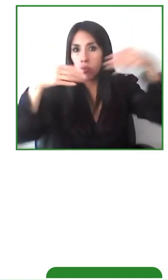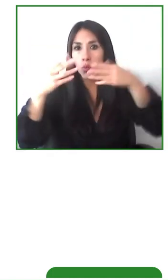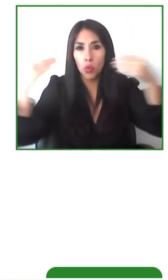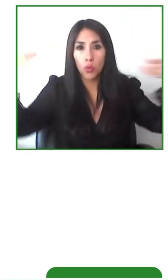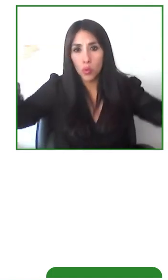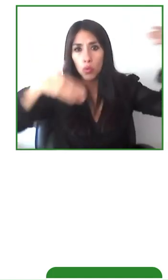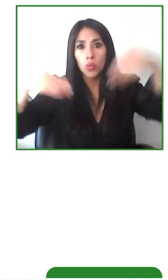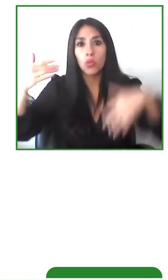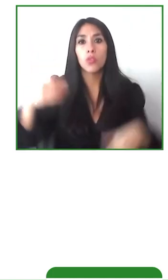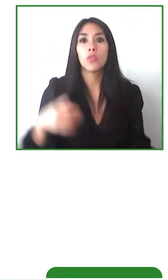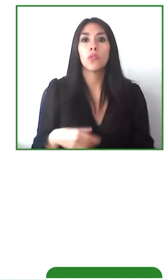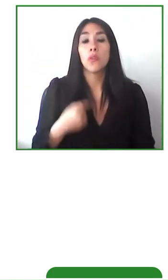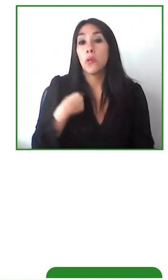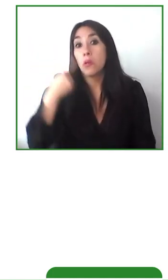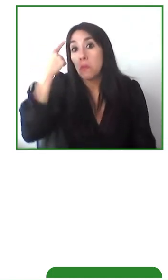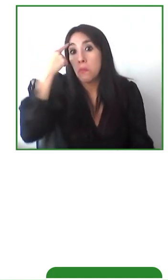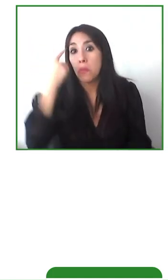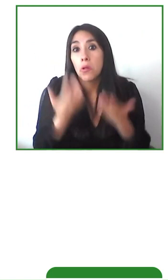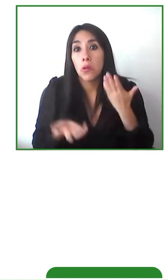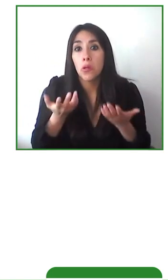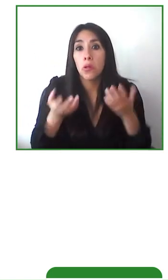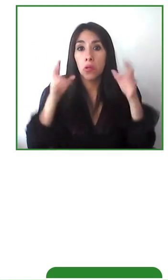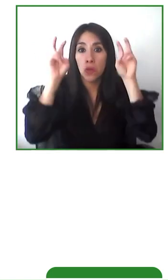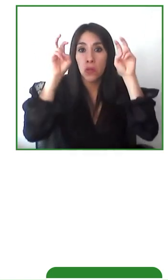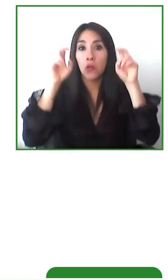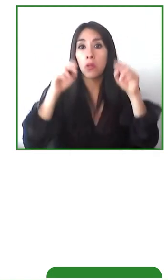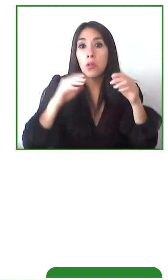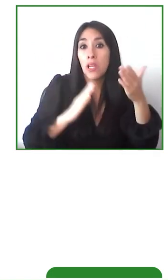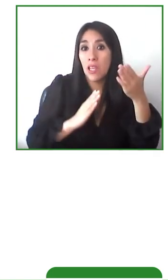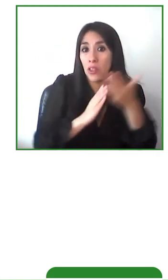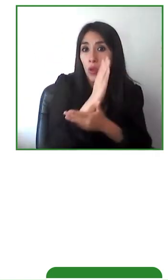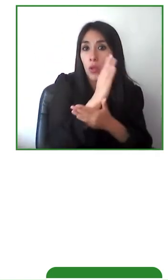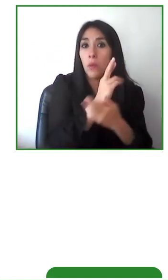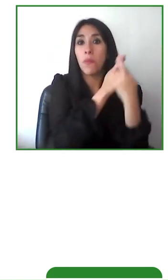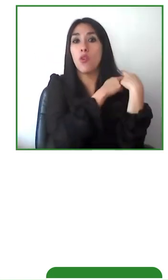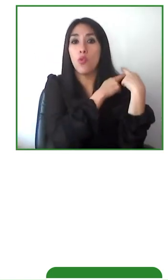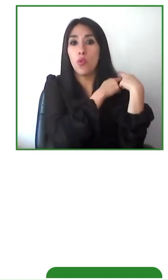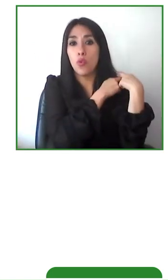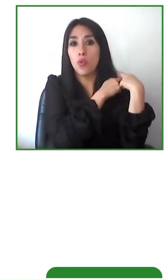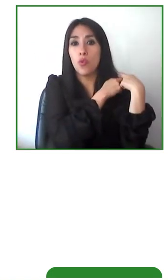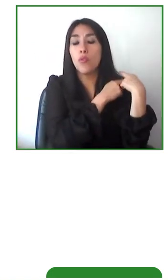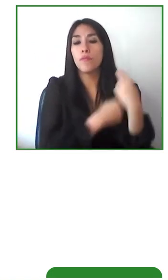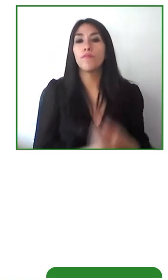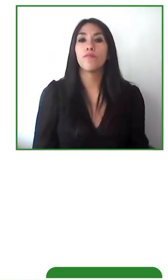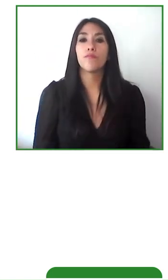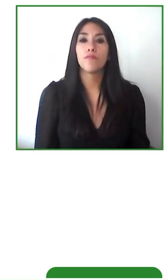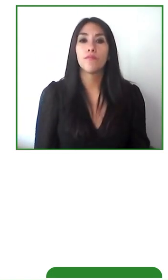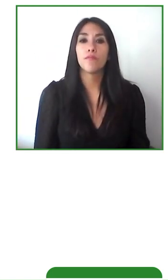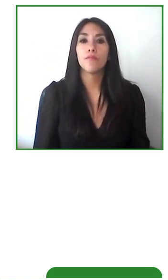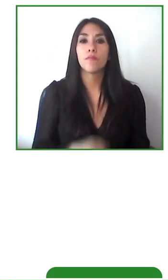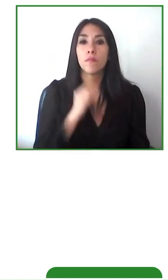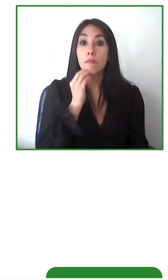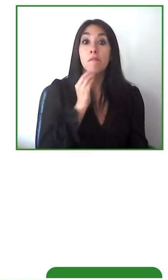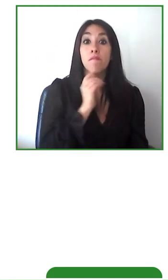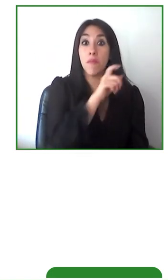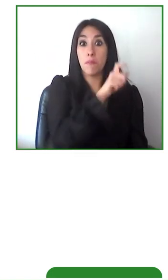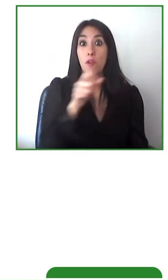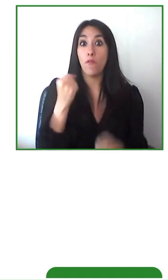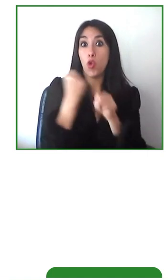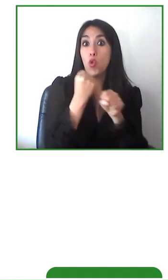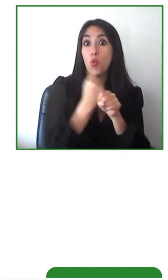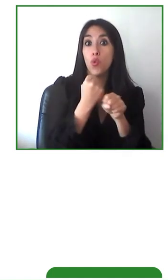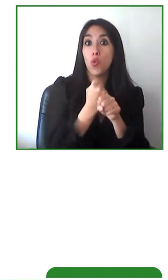derecho, es una responsabilidad de derecho, que trabajemos y nos pongamos al servicio nuestras competencias,